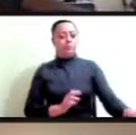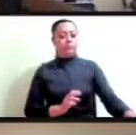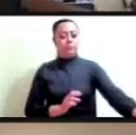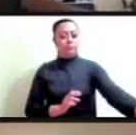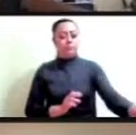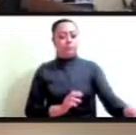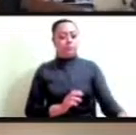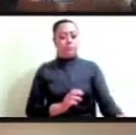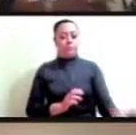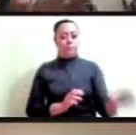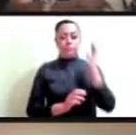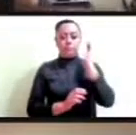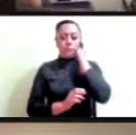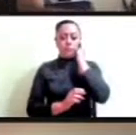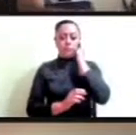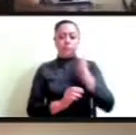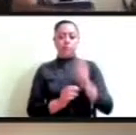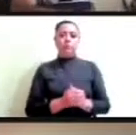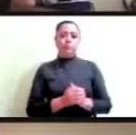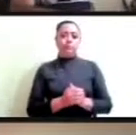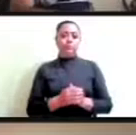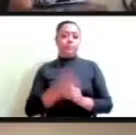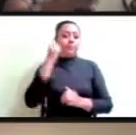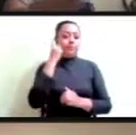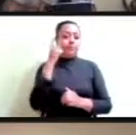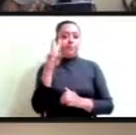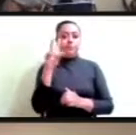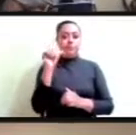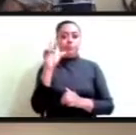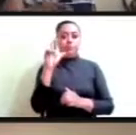Está el diputado Vargas Bernal.